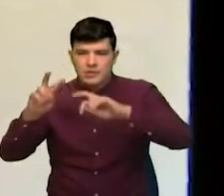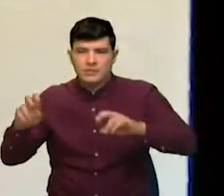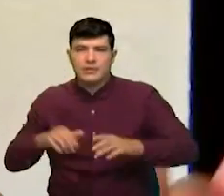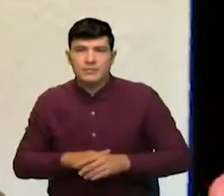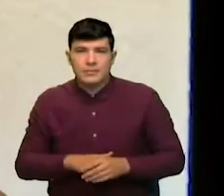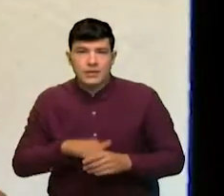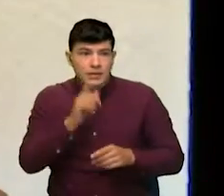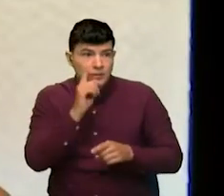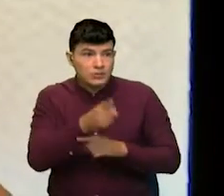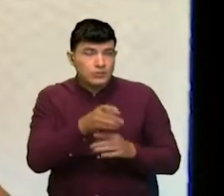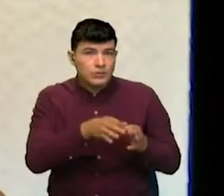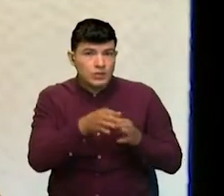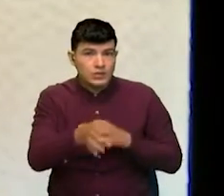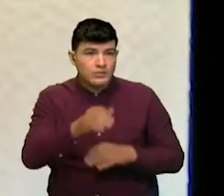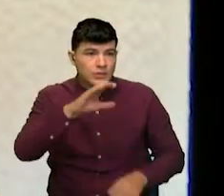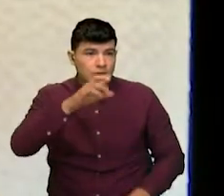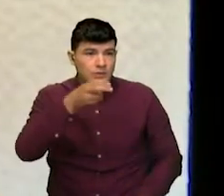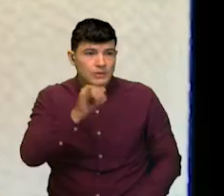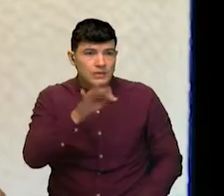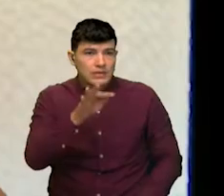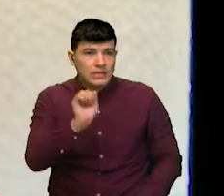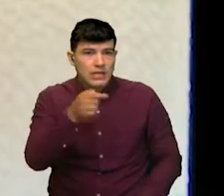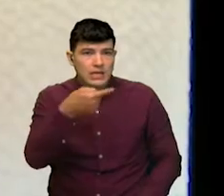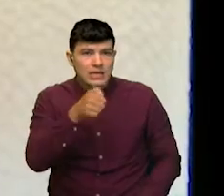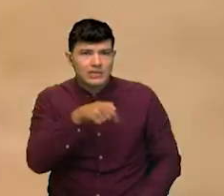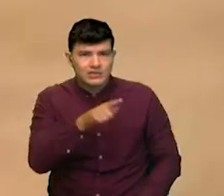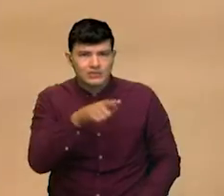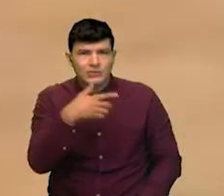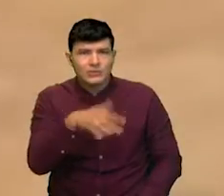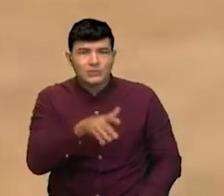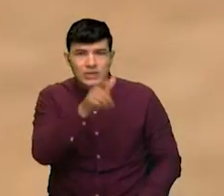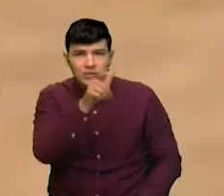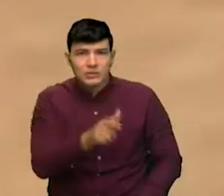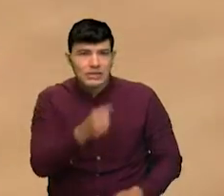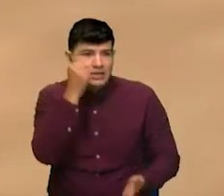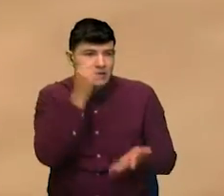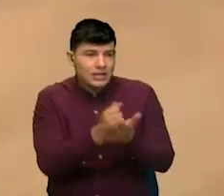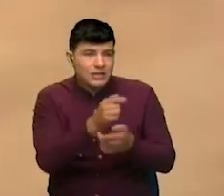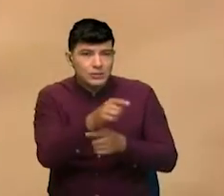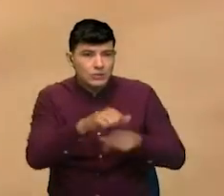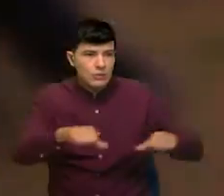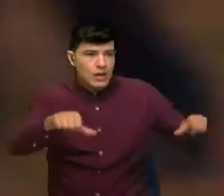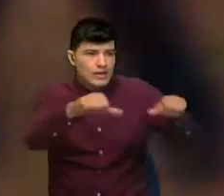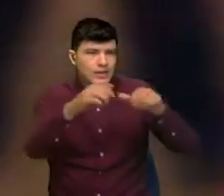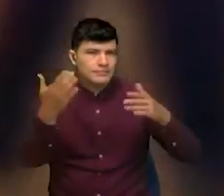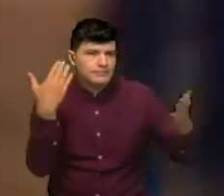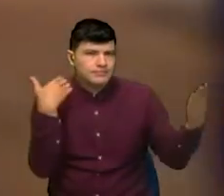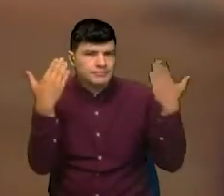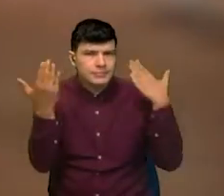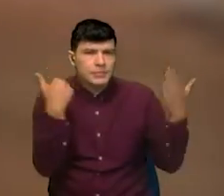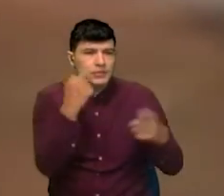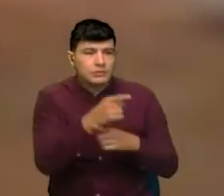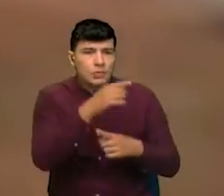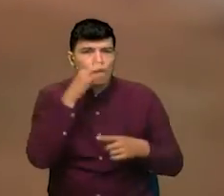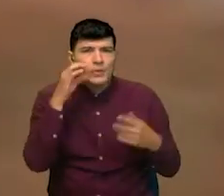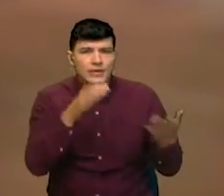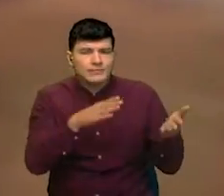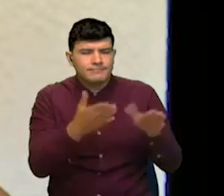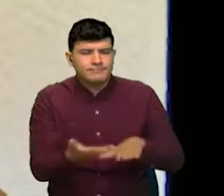En el municipio de Chitagá se presentó un homicidio en la zona rural, un hombre el cual pierde la